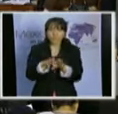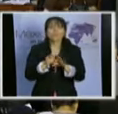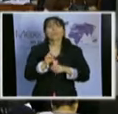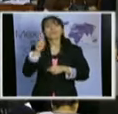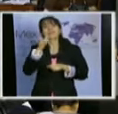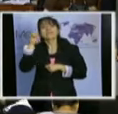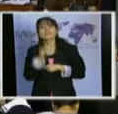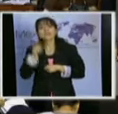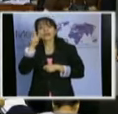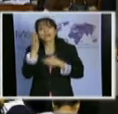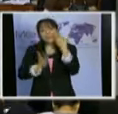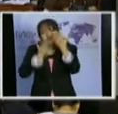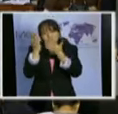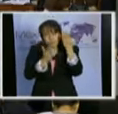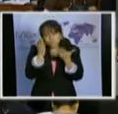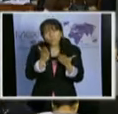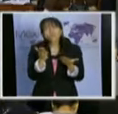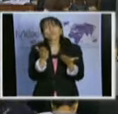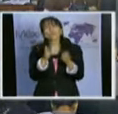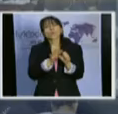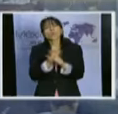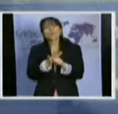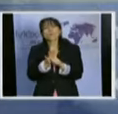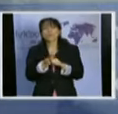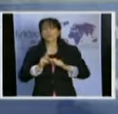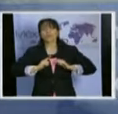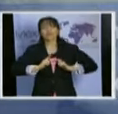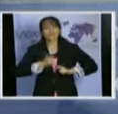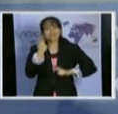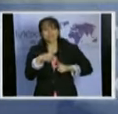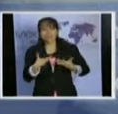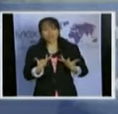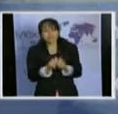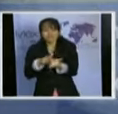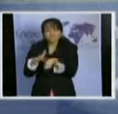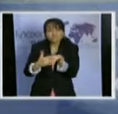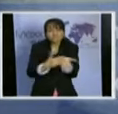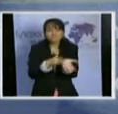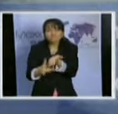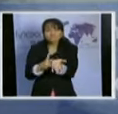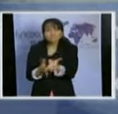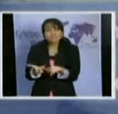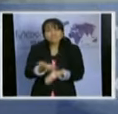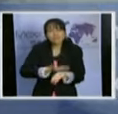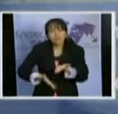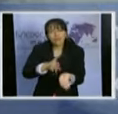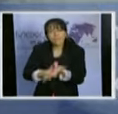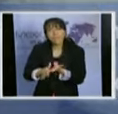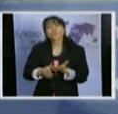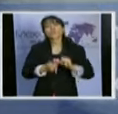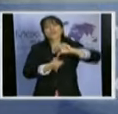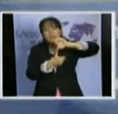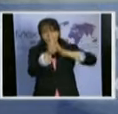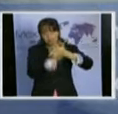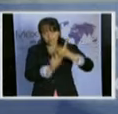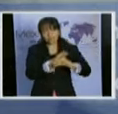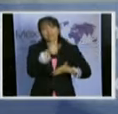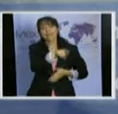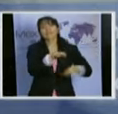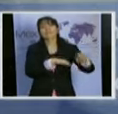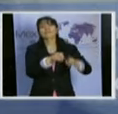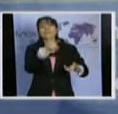formación de gerentes de cooperativa para desarrollar programas de capacitación en América Latina. Es funcionario de la